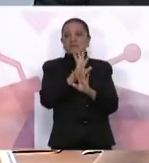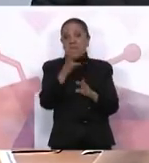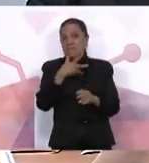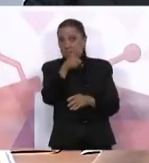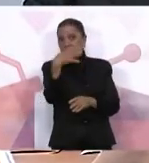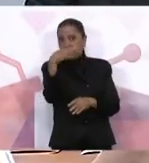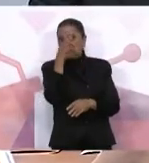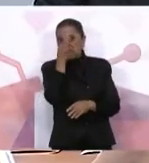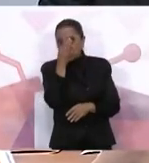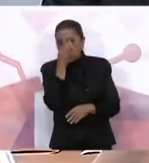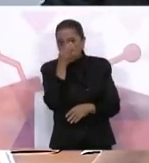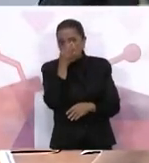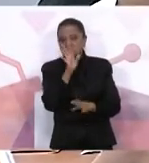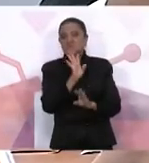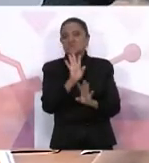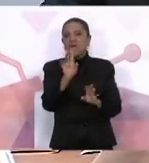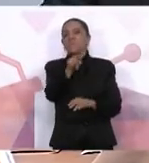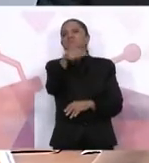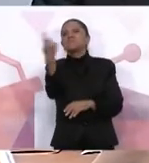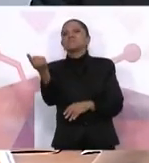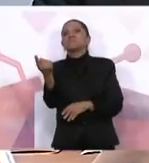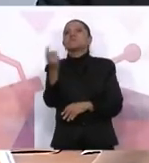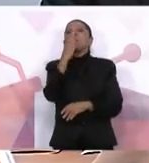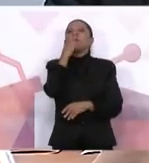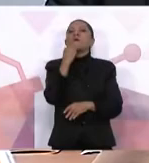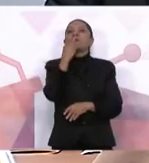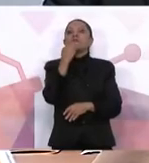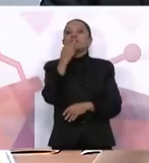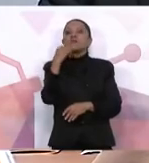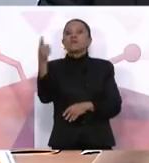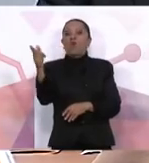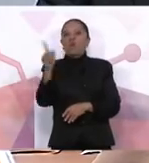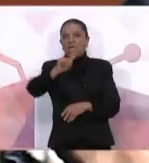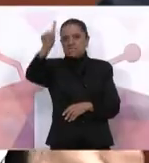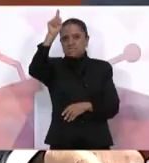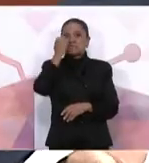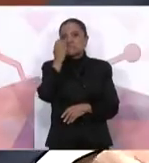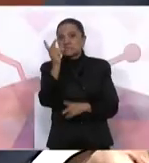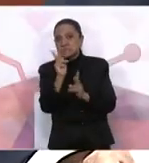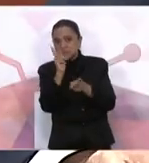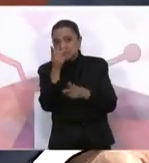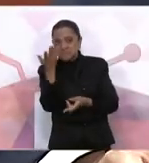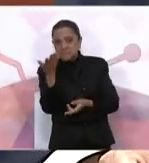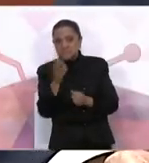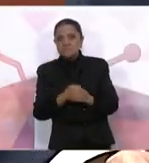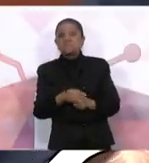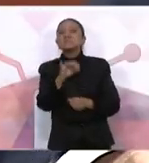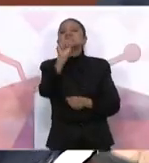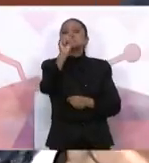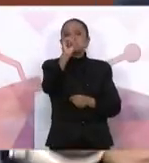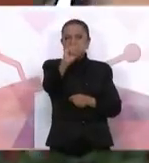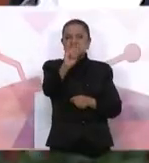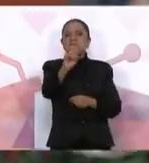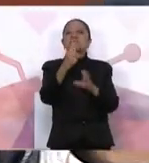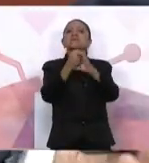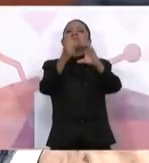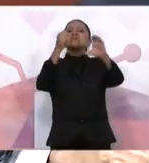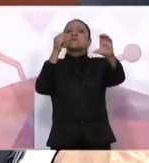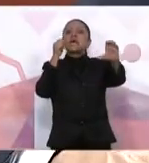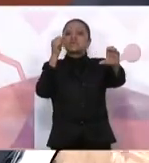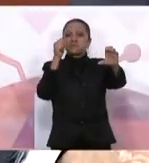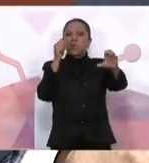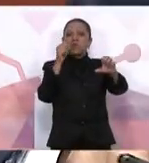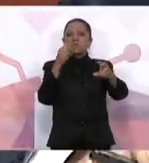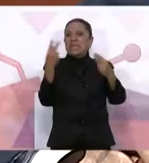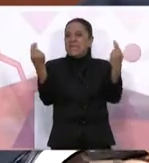rojas alba candidato del partido humanista quien solicitó lo sobre la palabra si el transporte público requiere toda una